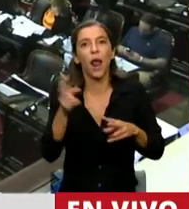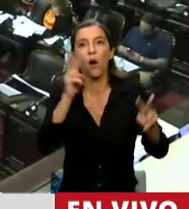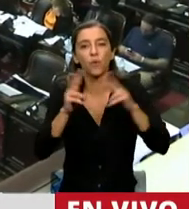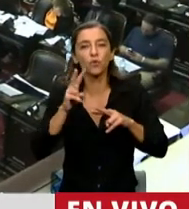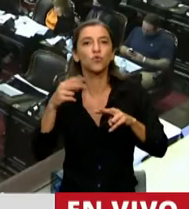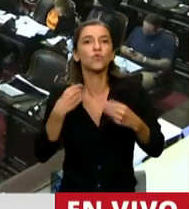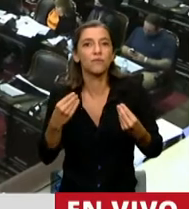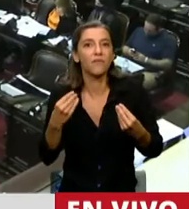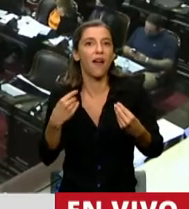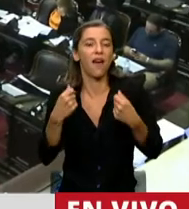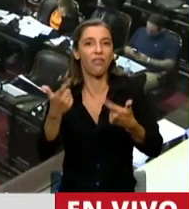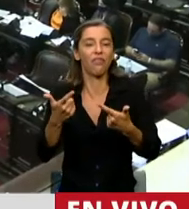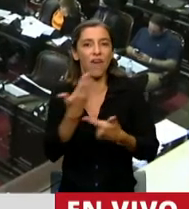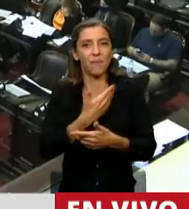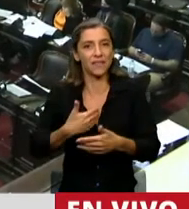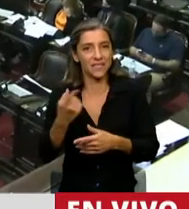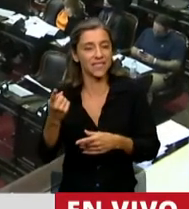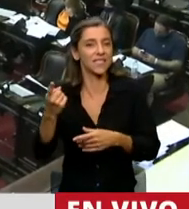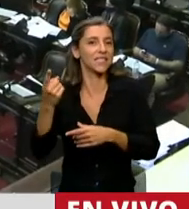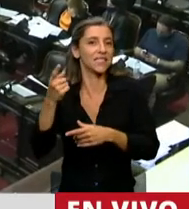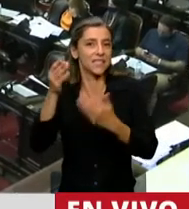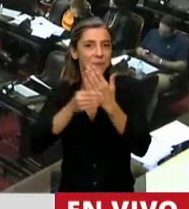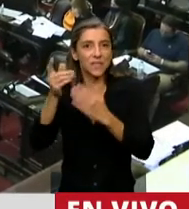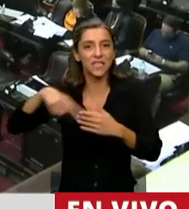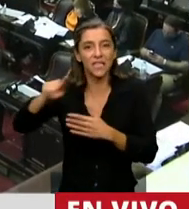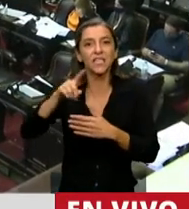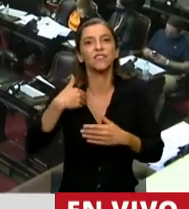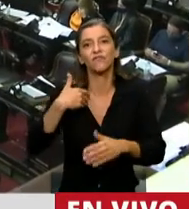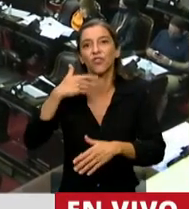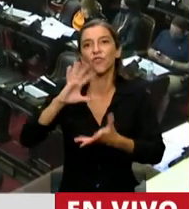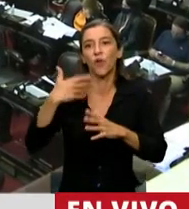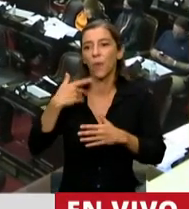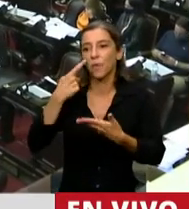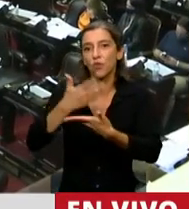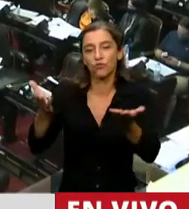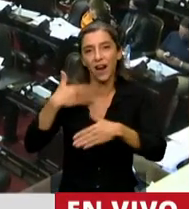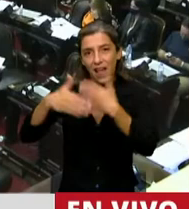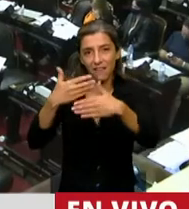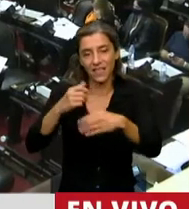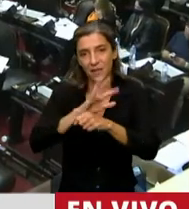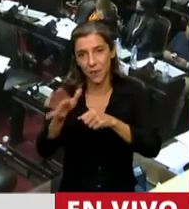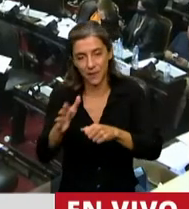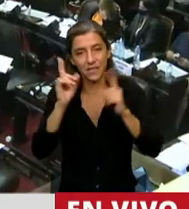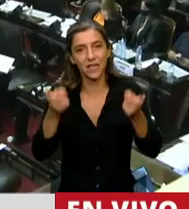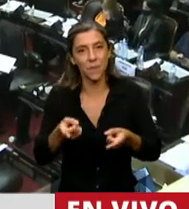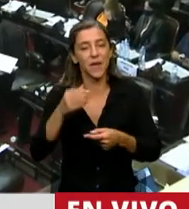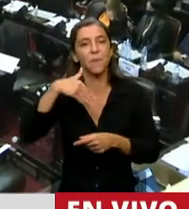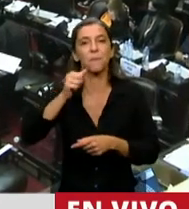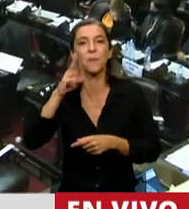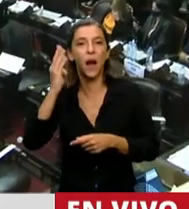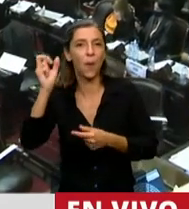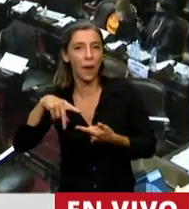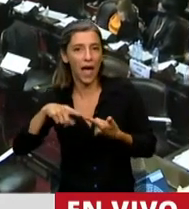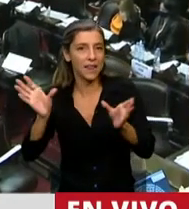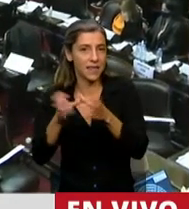a los ministros los avances en ciencia que ha tenido que ver con la pandemia. Quiero felicitar al Malbrán y a su equipo porque